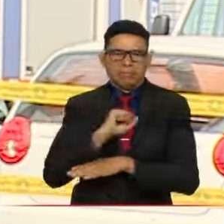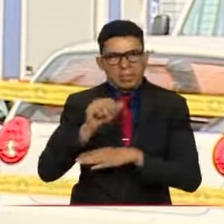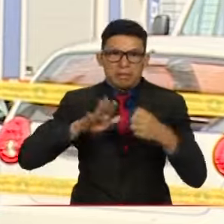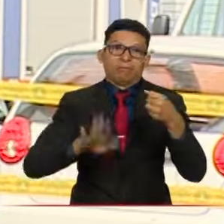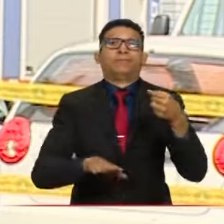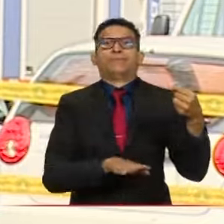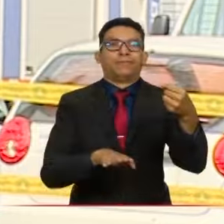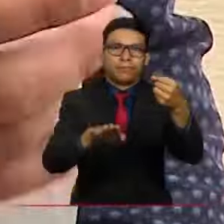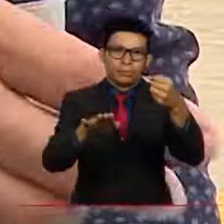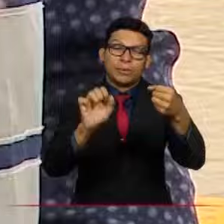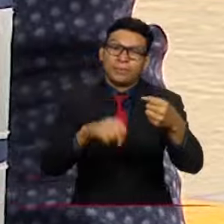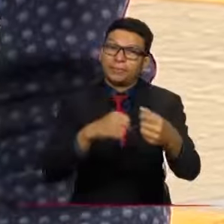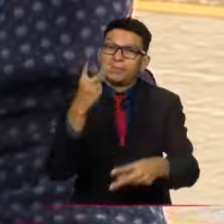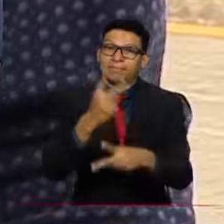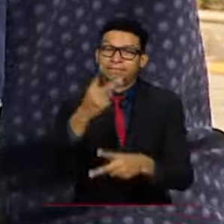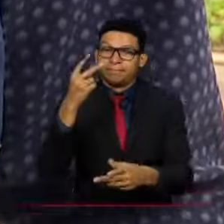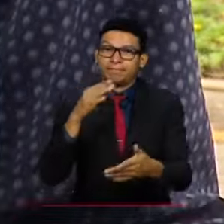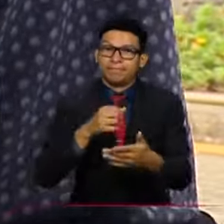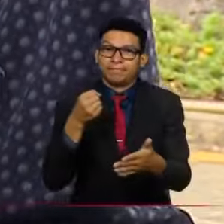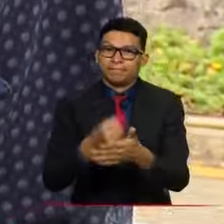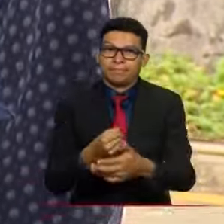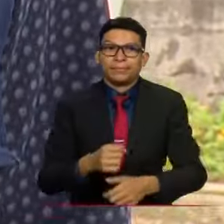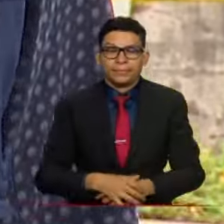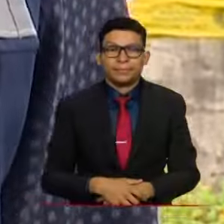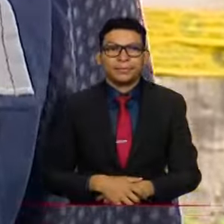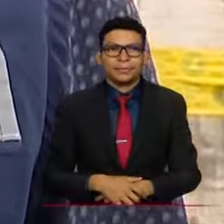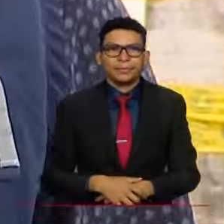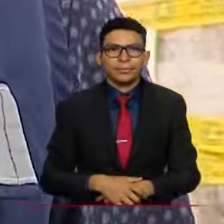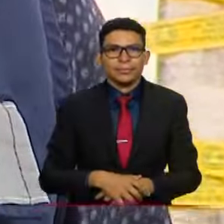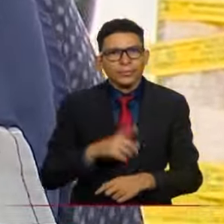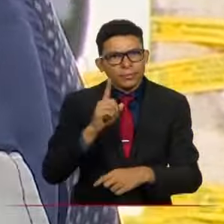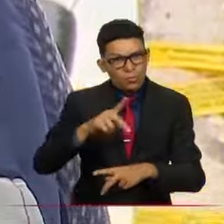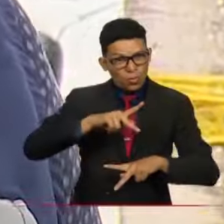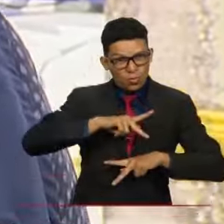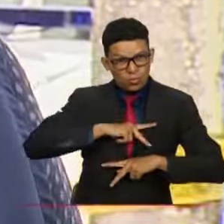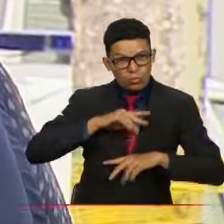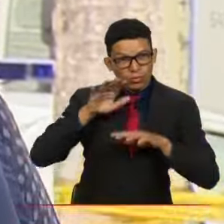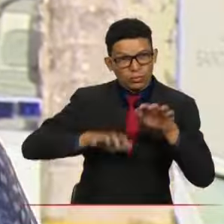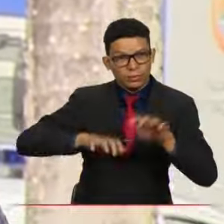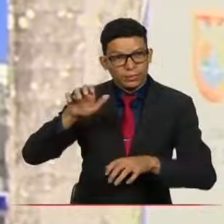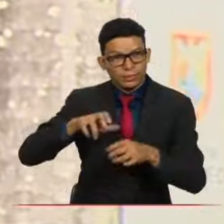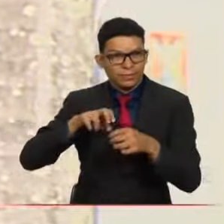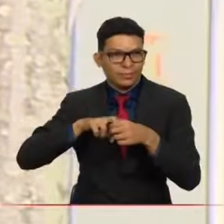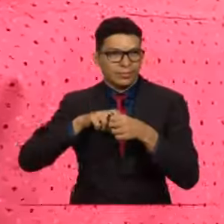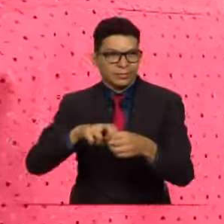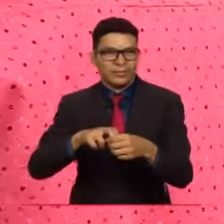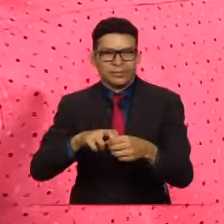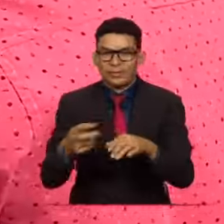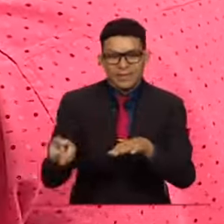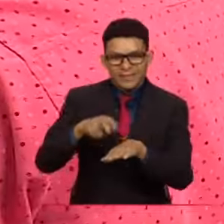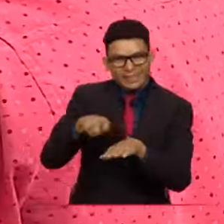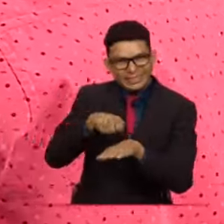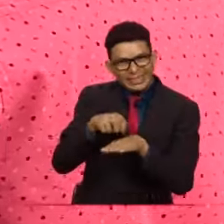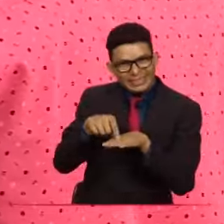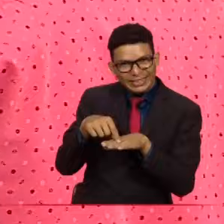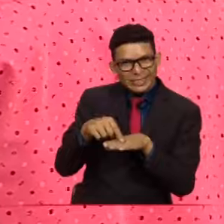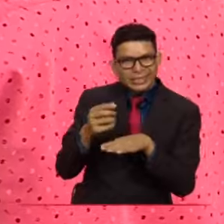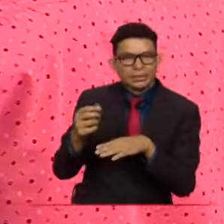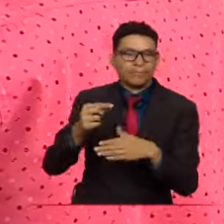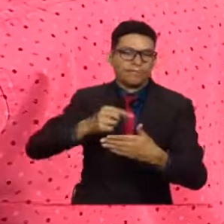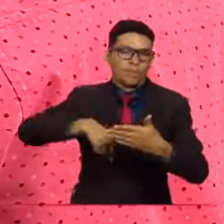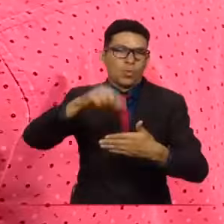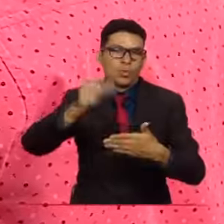poco genera un siniestro vial. El funcionario aclaró que las grúas no pertenecen a la Secretaría de Movilidad, sino que hacen parte de un